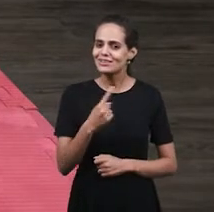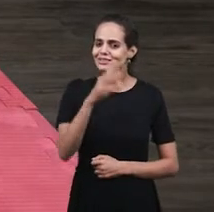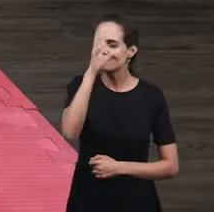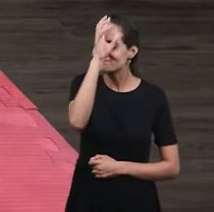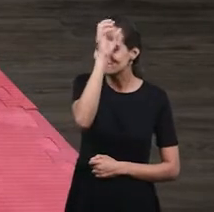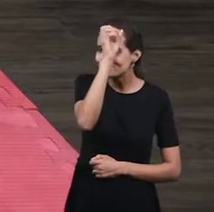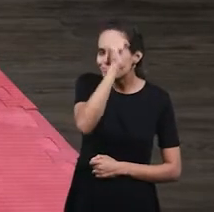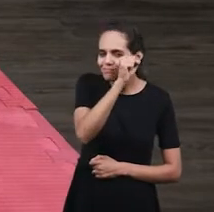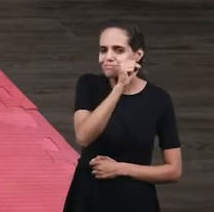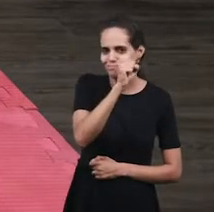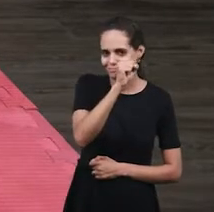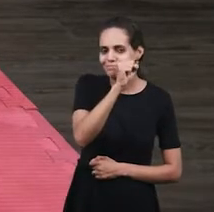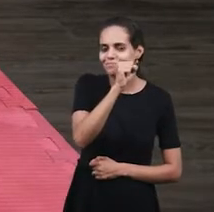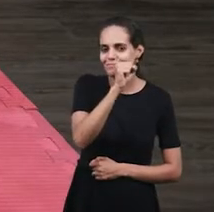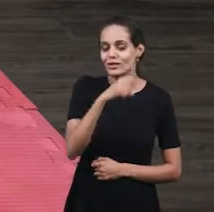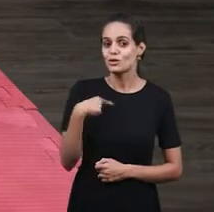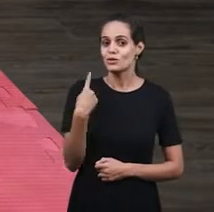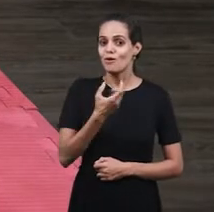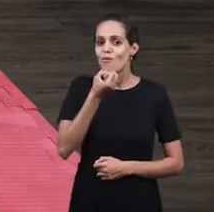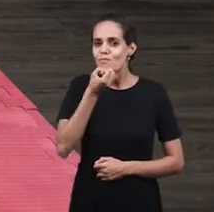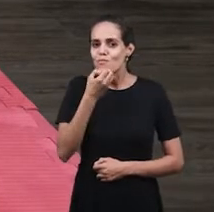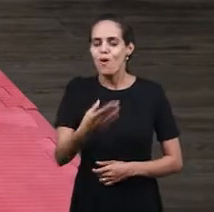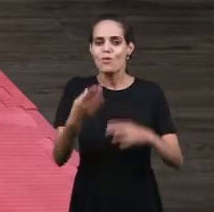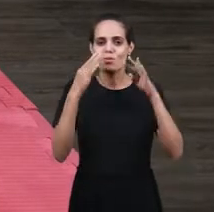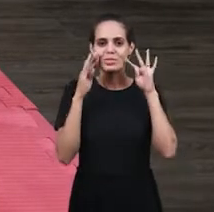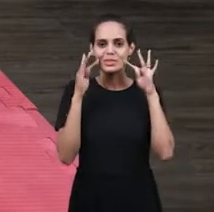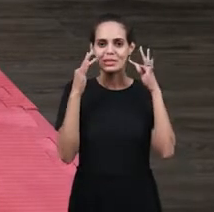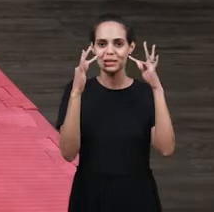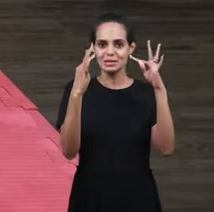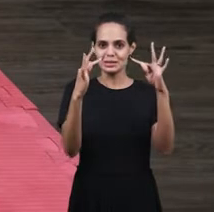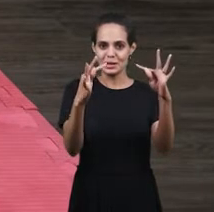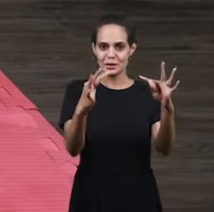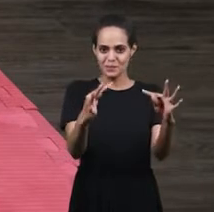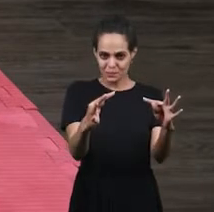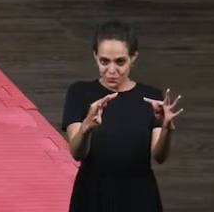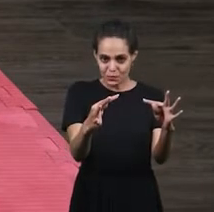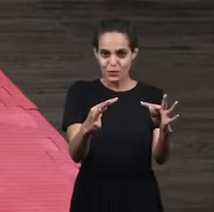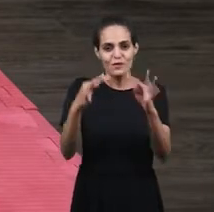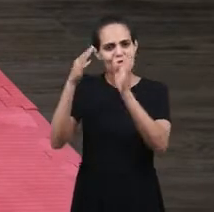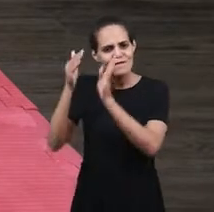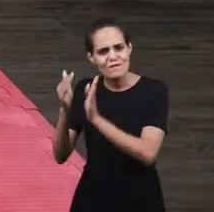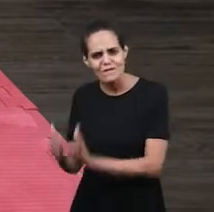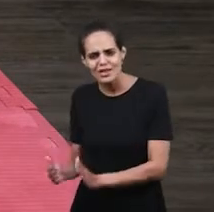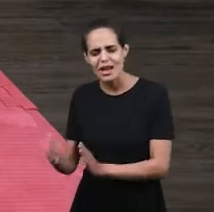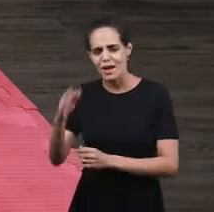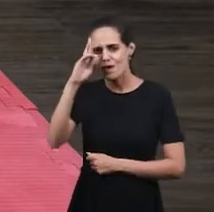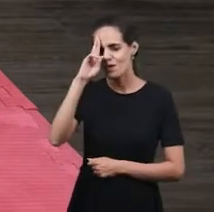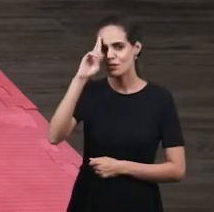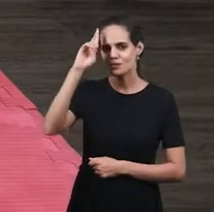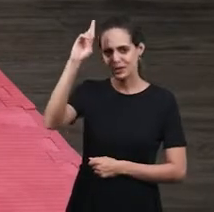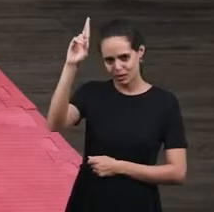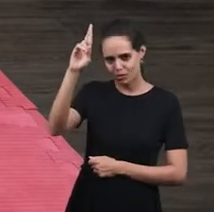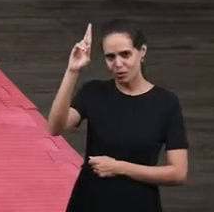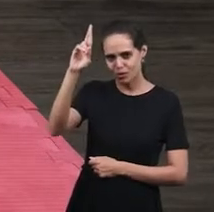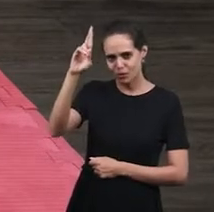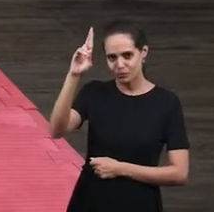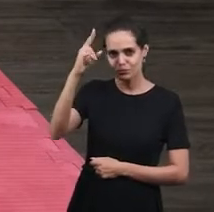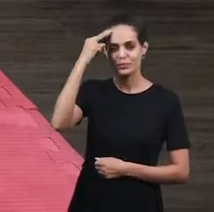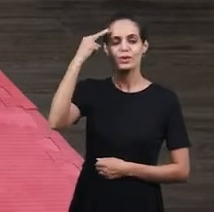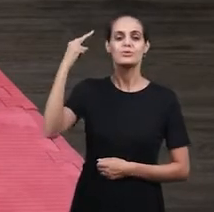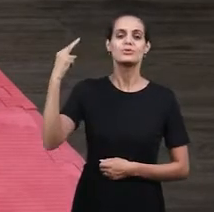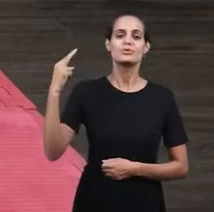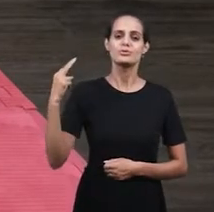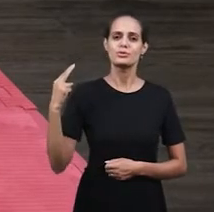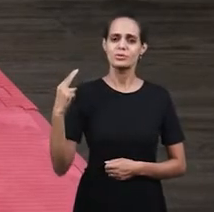Nosotros aprendemos que aún dando buen testimonio y siendo fiel al